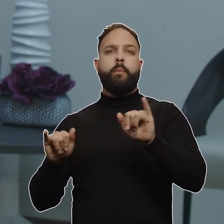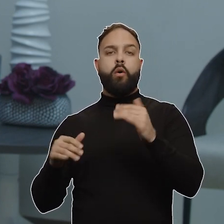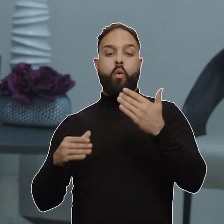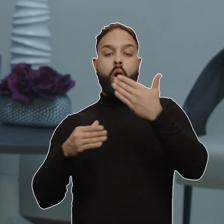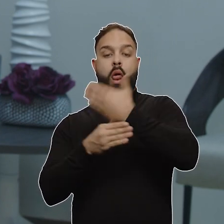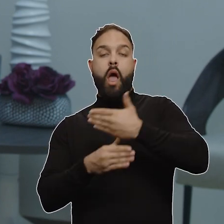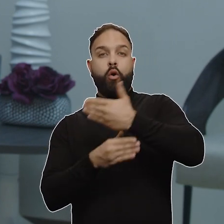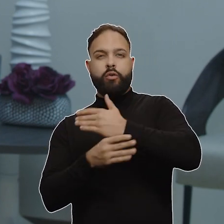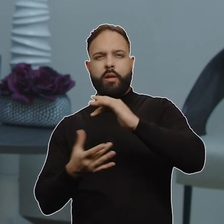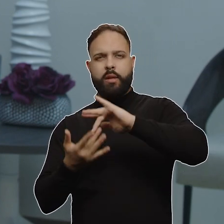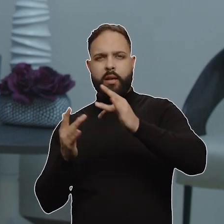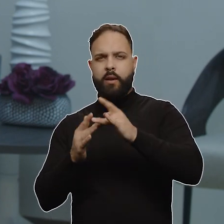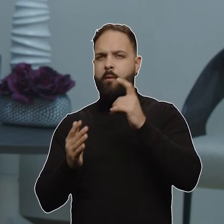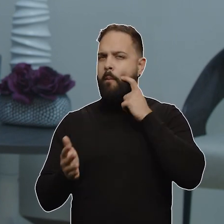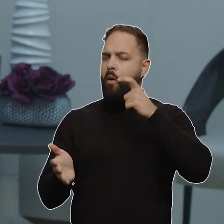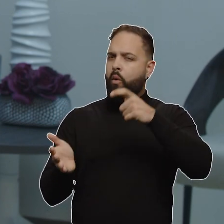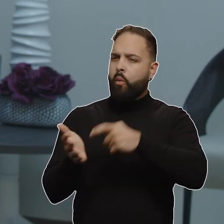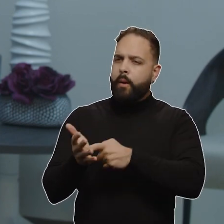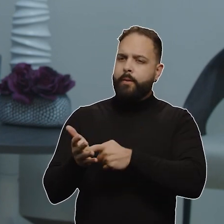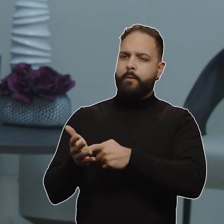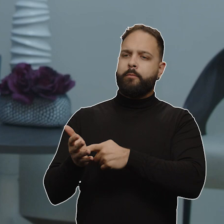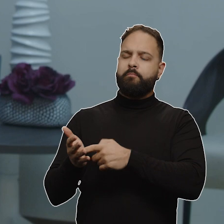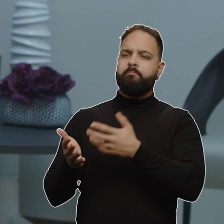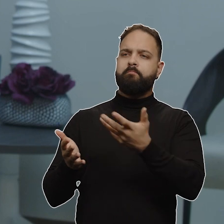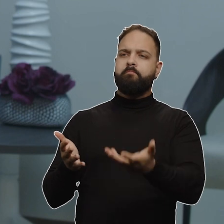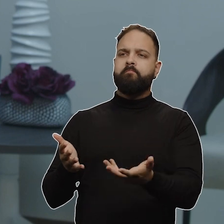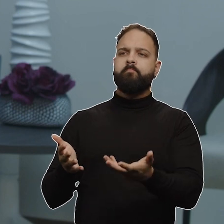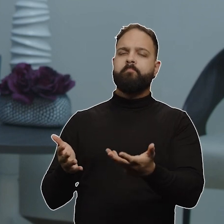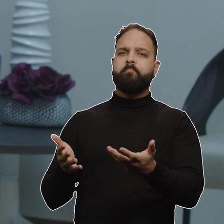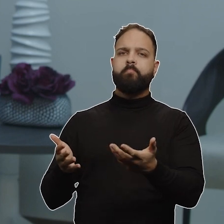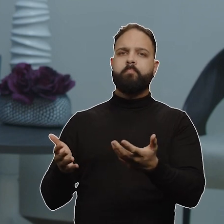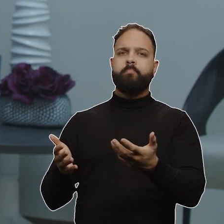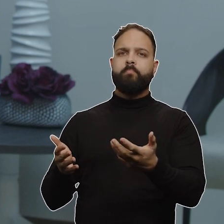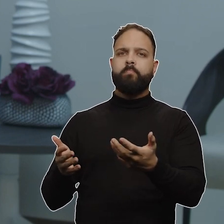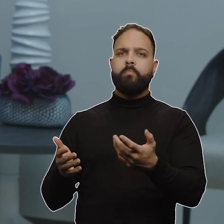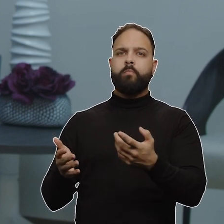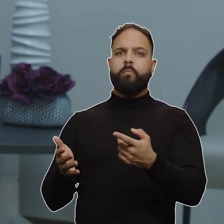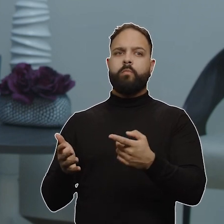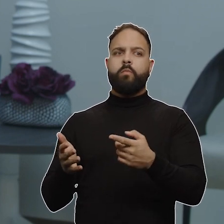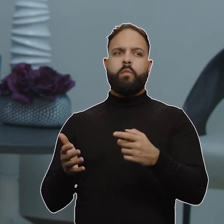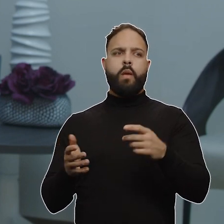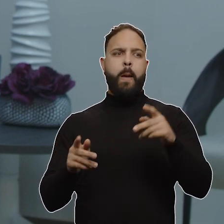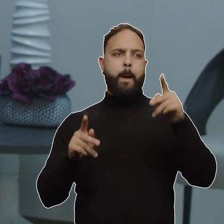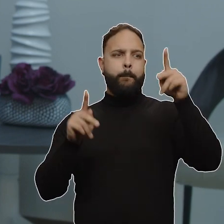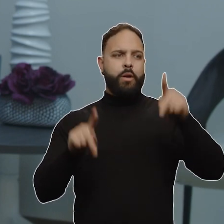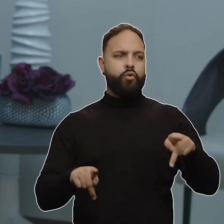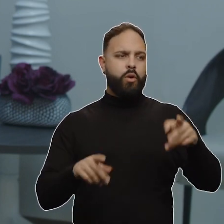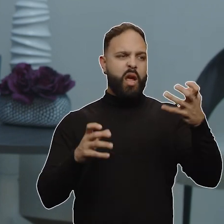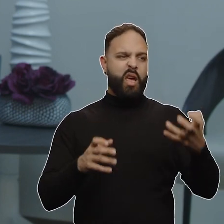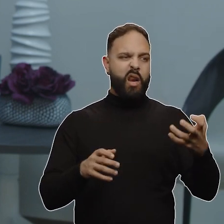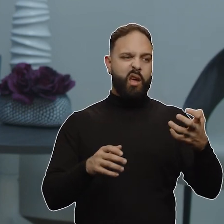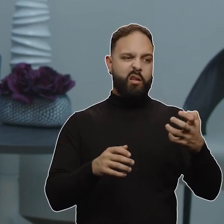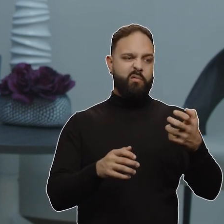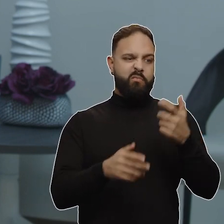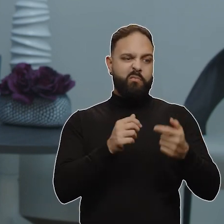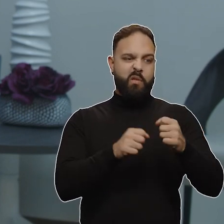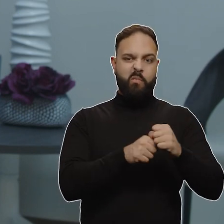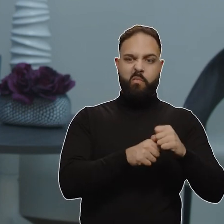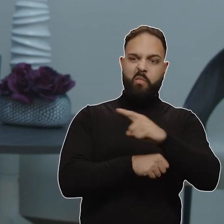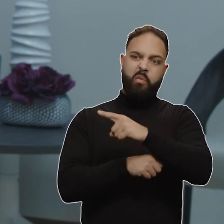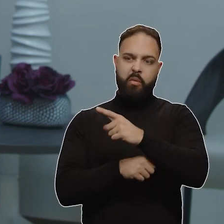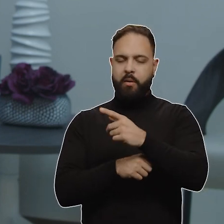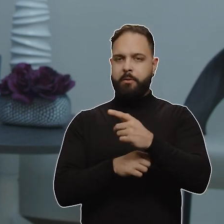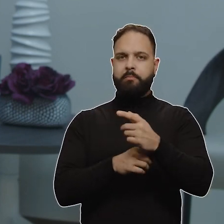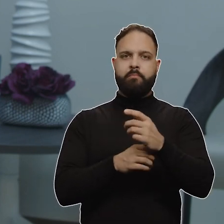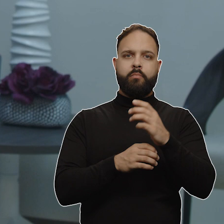pero con la violencia cibernética también hemos observado un exacerbo de avergonzar a la persona en público